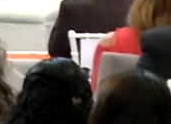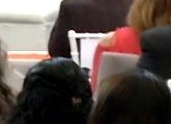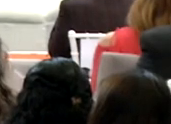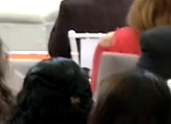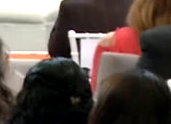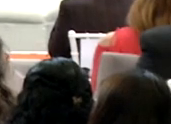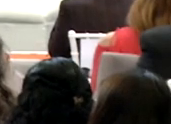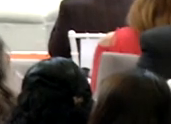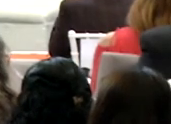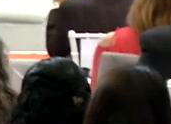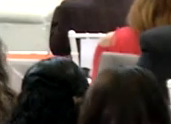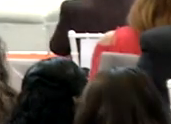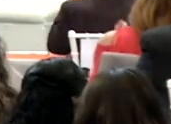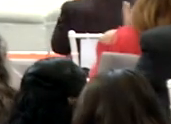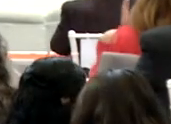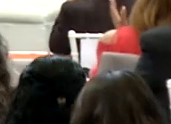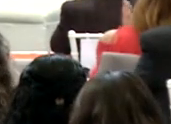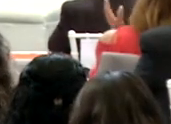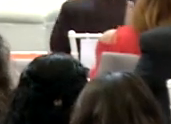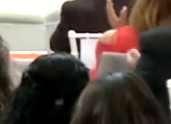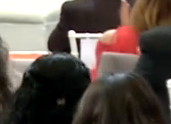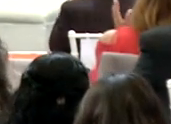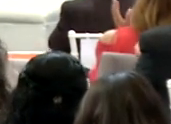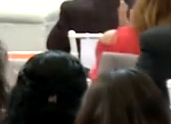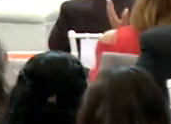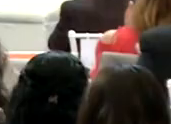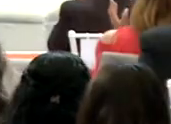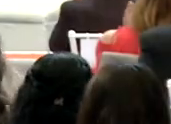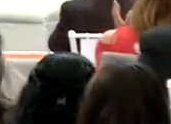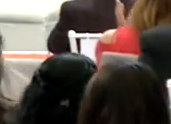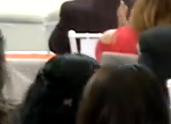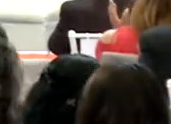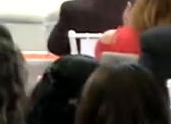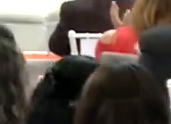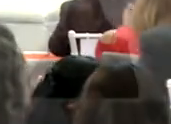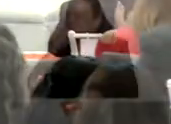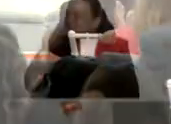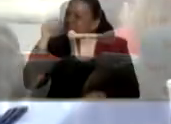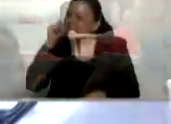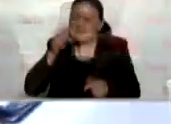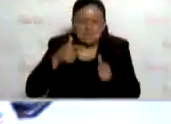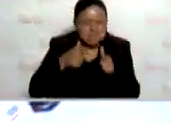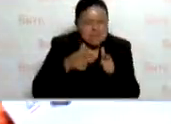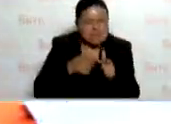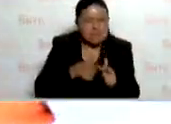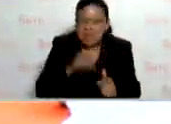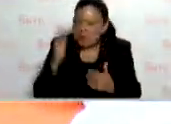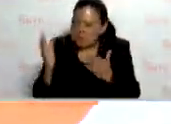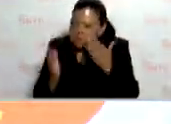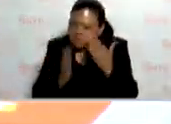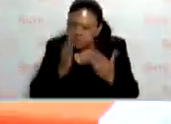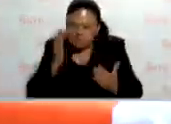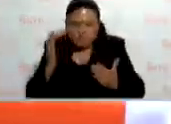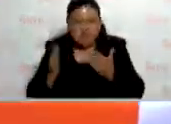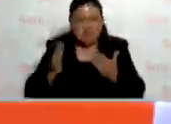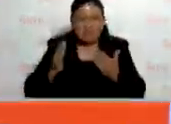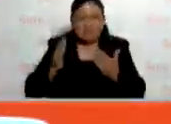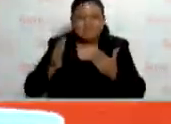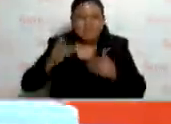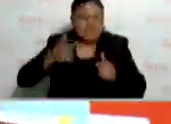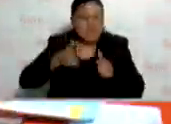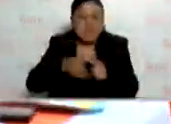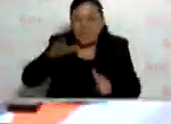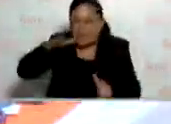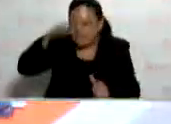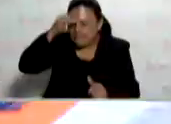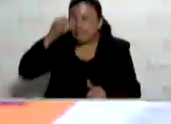y los maestros mexicanos para prepararse permanentemente y demostrar que debemos ser tomados en